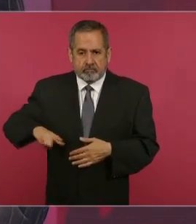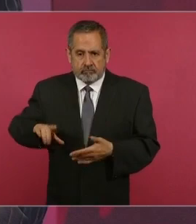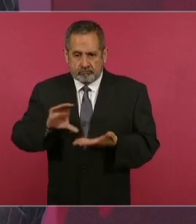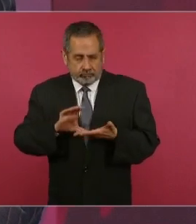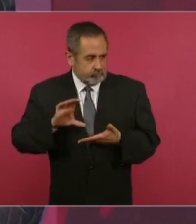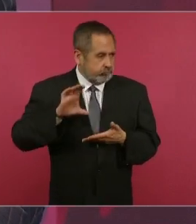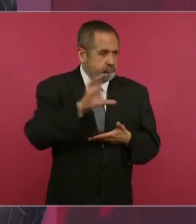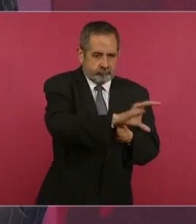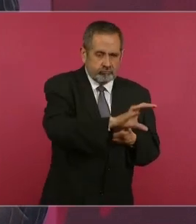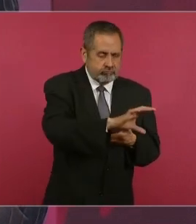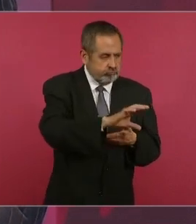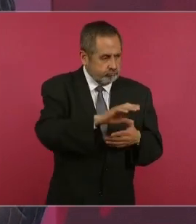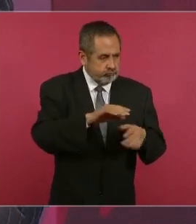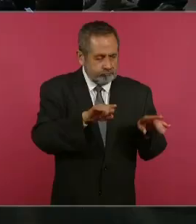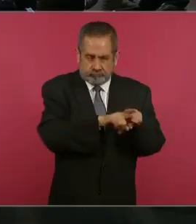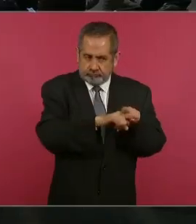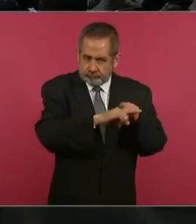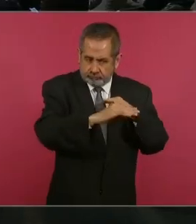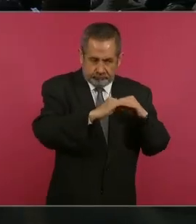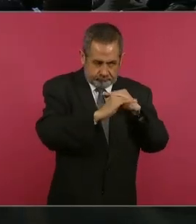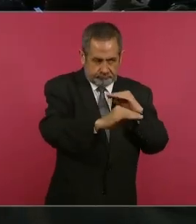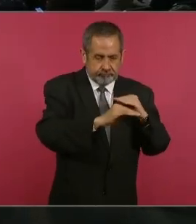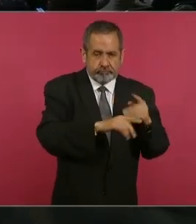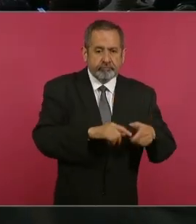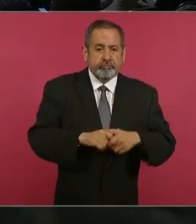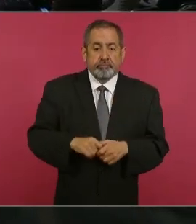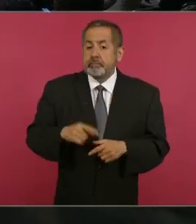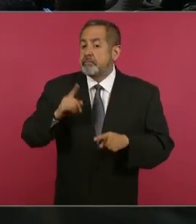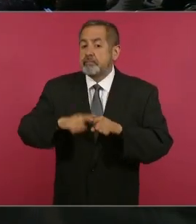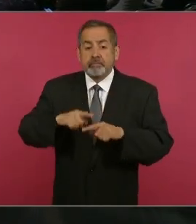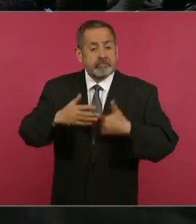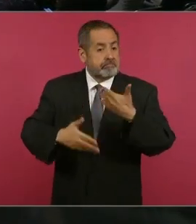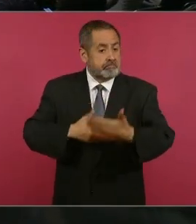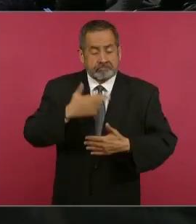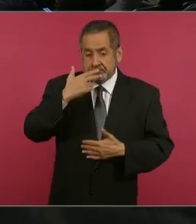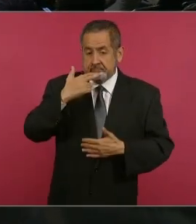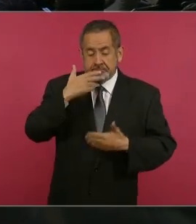Lo voy a decir desde ahora, quien está avanzando más